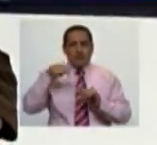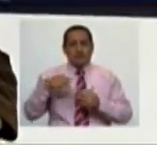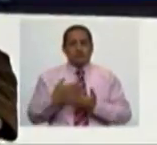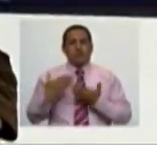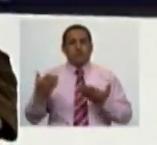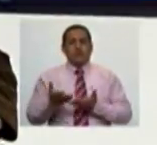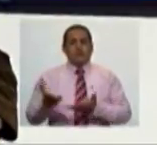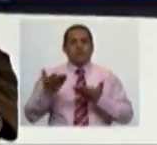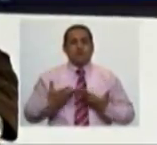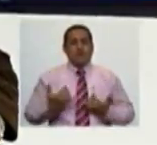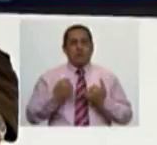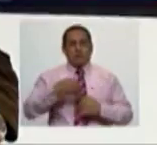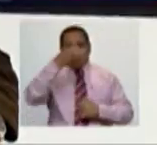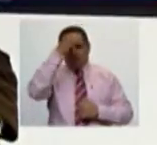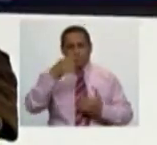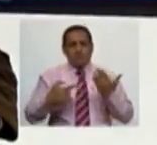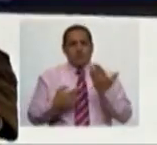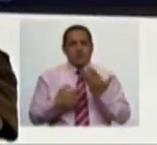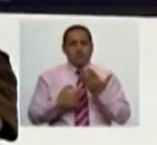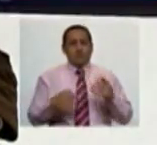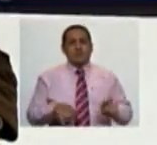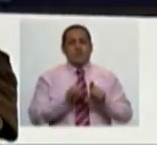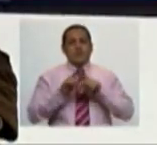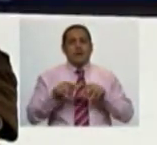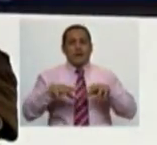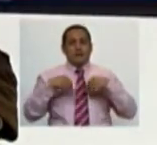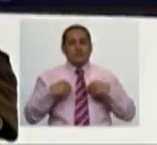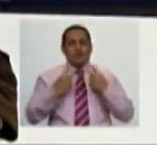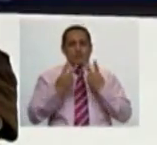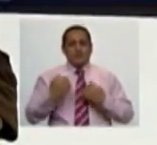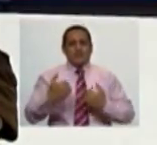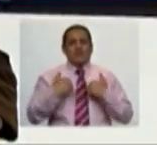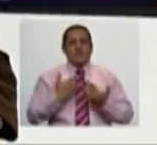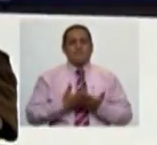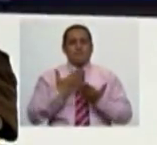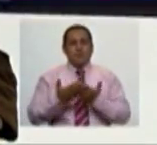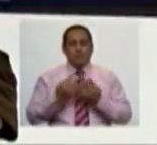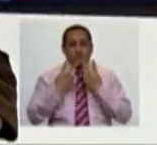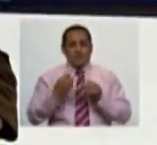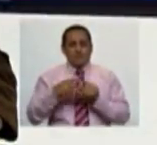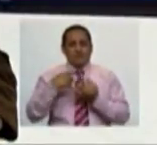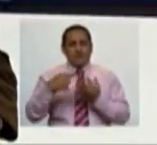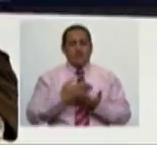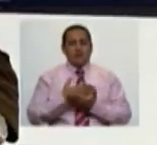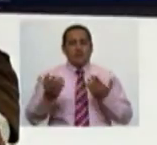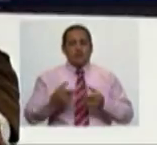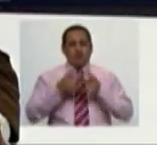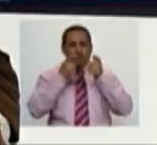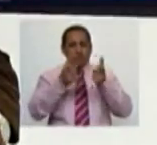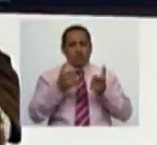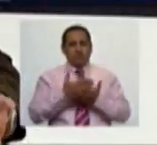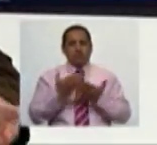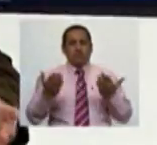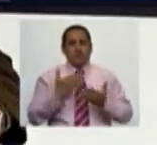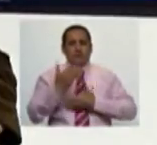videovigilancia es una herramienta que nos provee la tecnología y que permite no solo tener prueba del delito, sino poderla